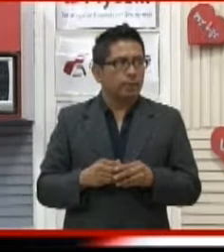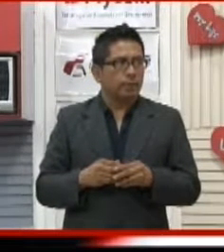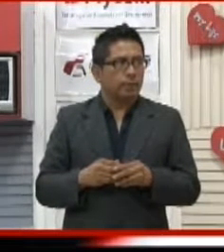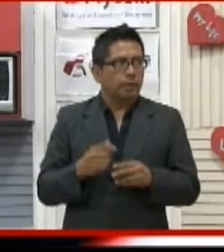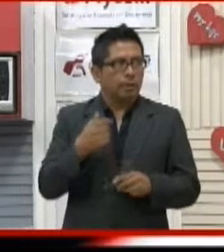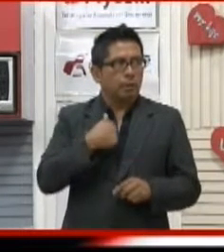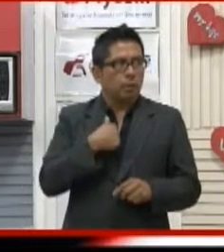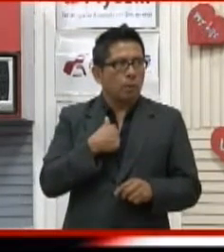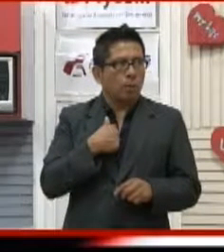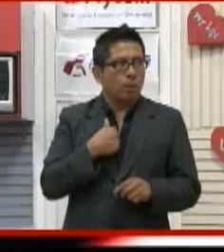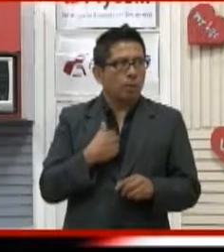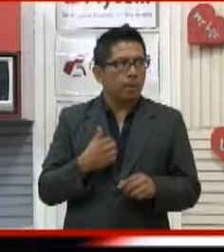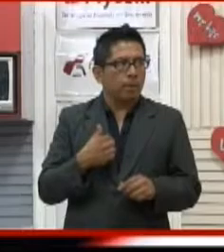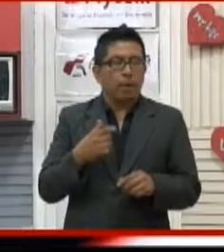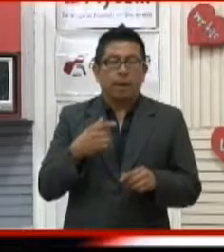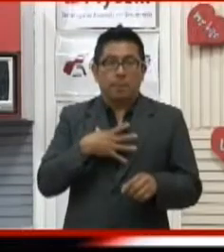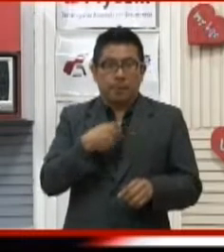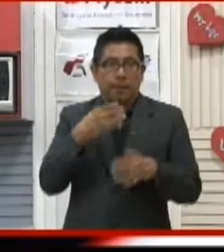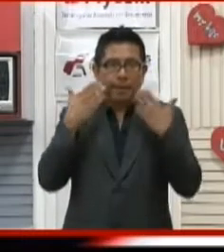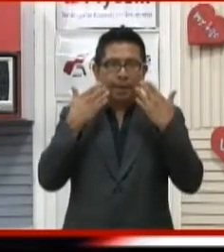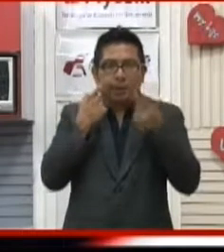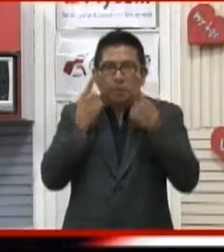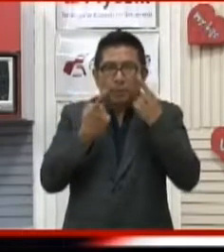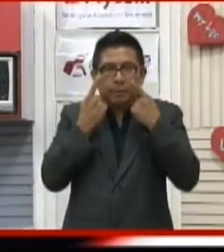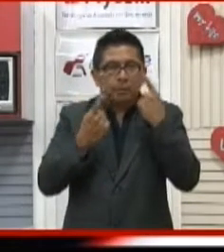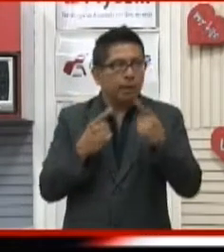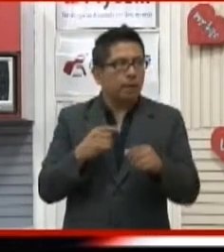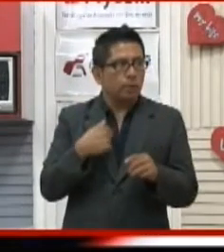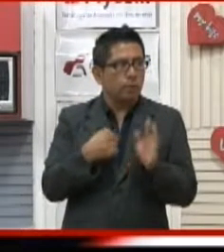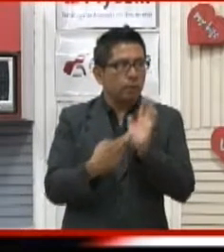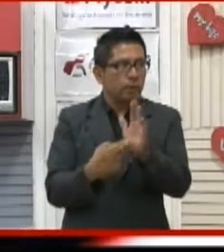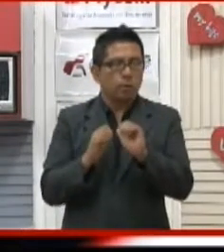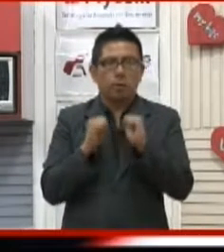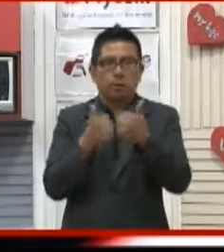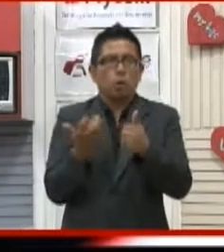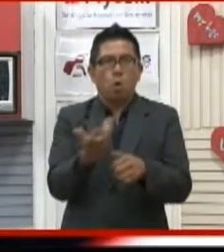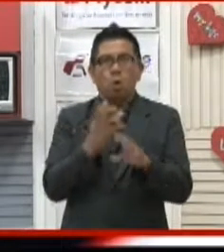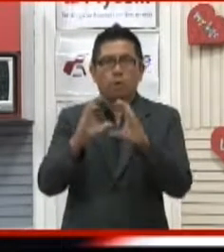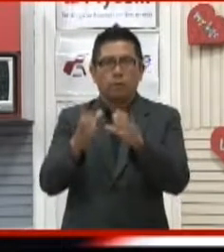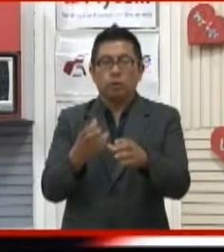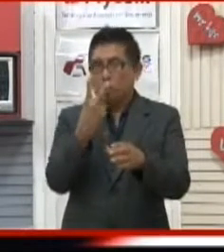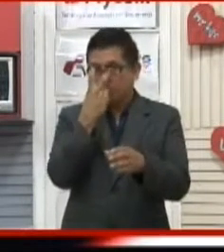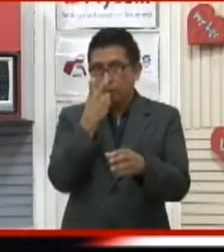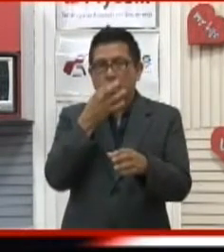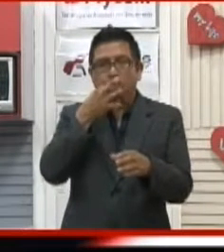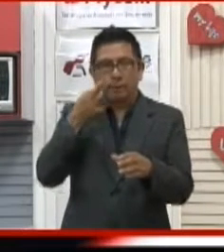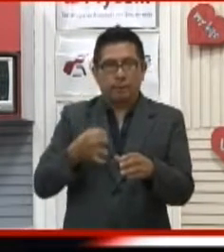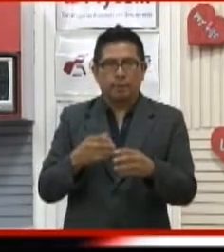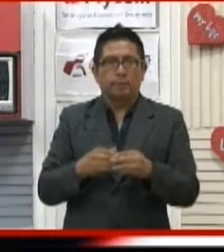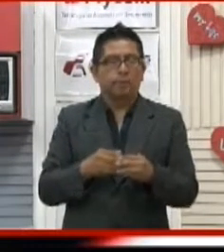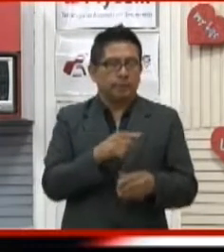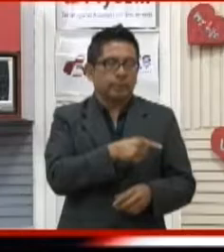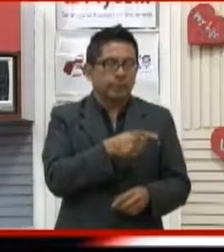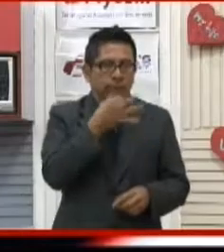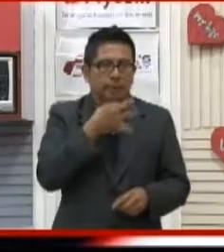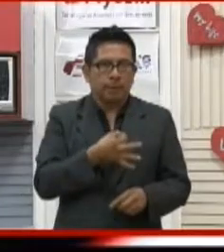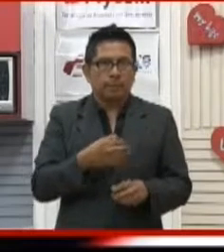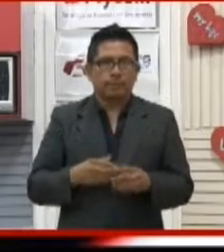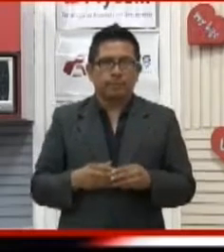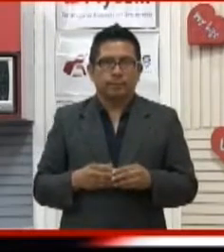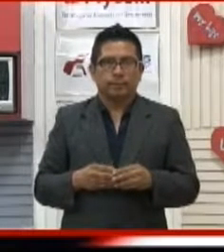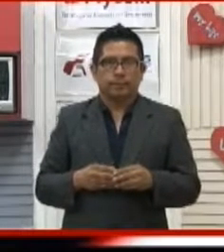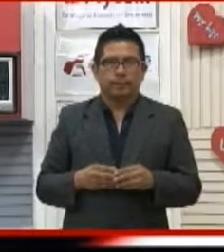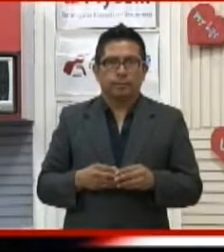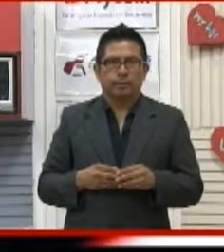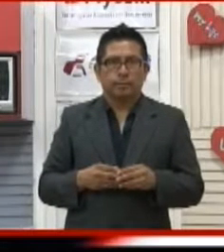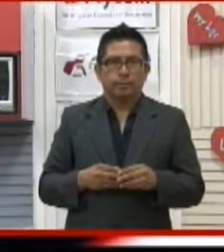venido a representar a la Asociación de Mujeres Ciegas y todo el sector ciego, ¿verdad? Claro.